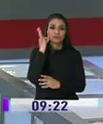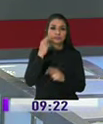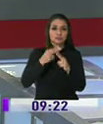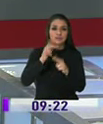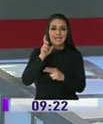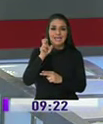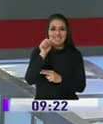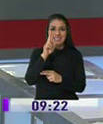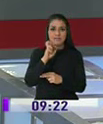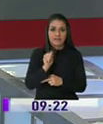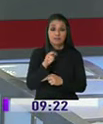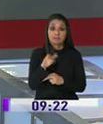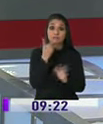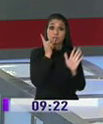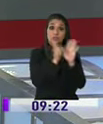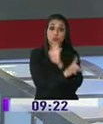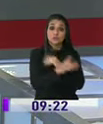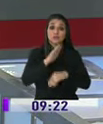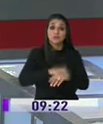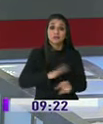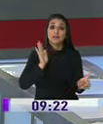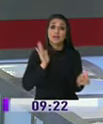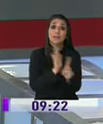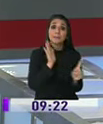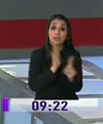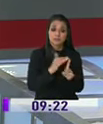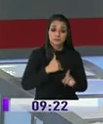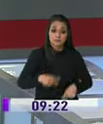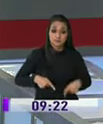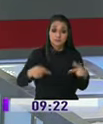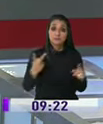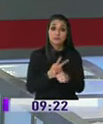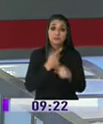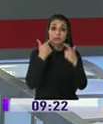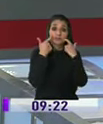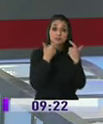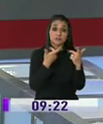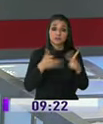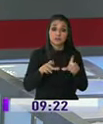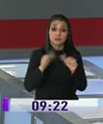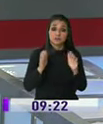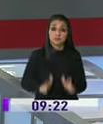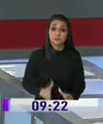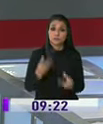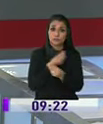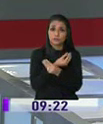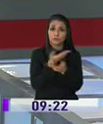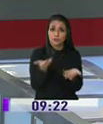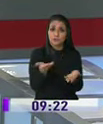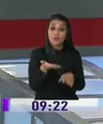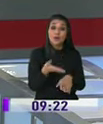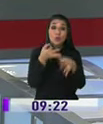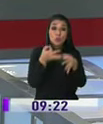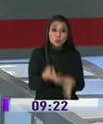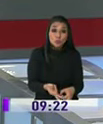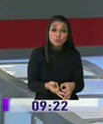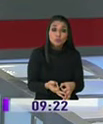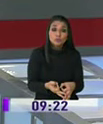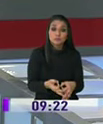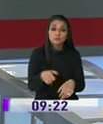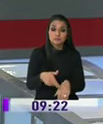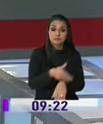Cabezas, presentó una denuncia por amenazas de muerte ante la Fiscalía General del Estado. La legisladora informó que estos eventos se vendrían